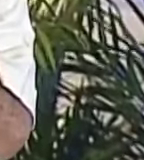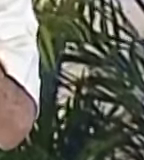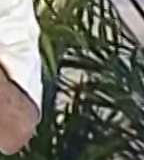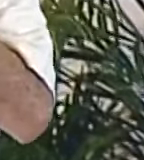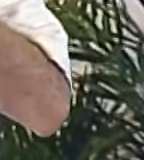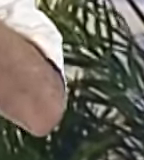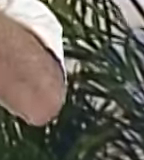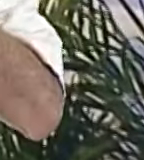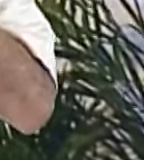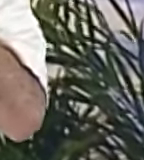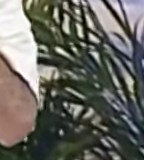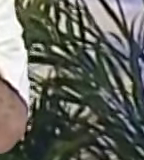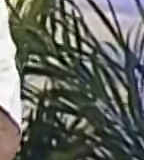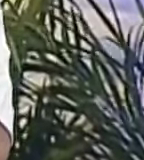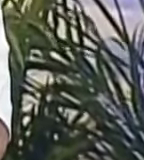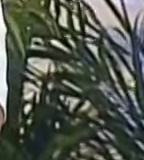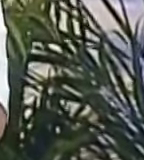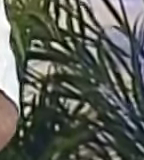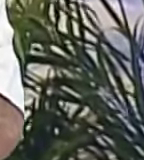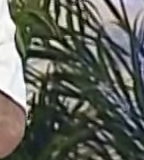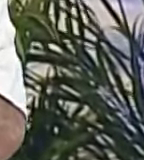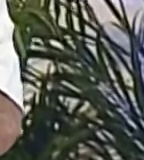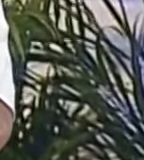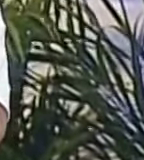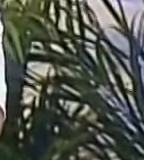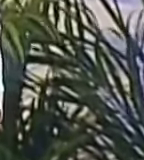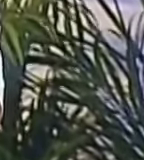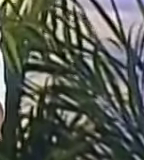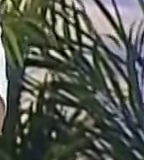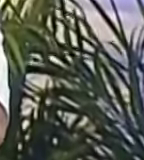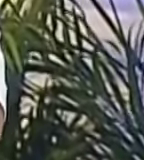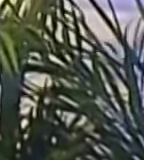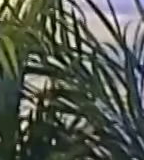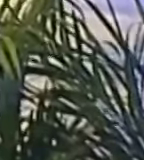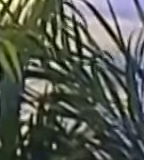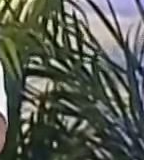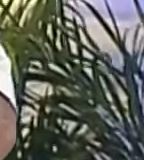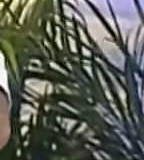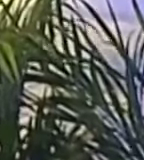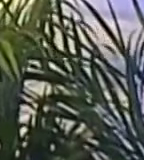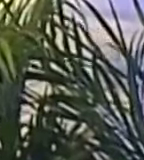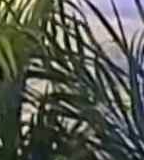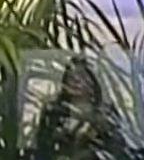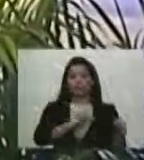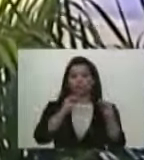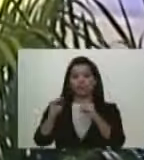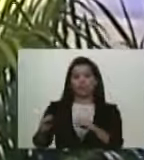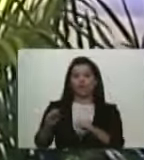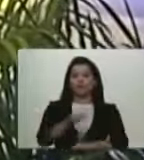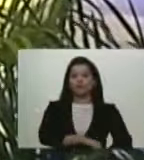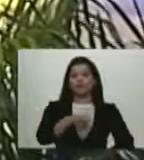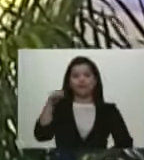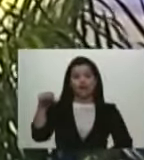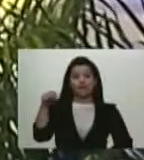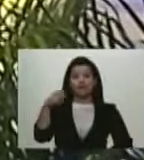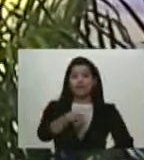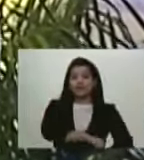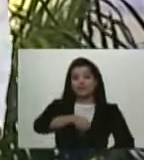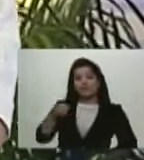hiciéramos el acta formal con todas las normas de rigor para hacer el traslado del sable